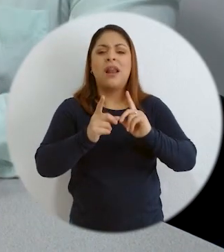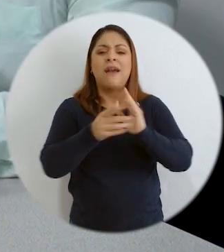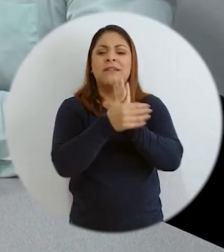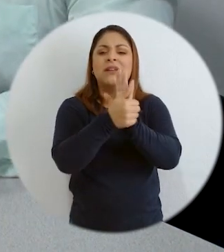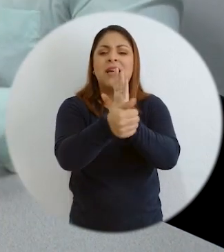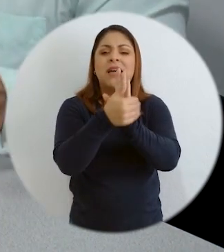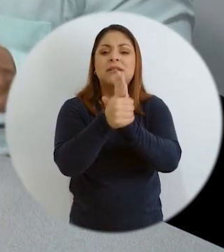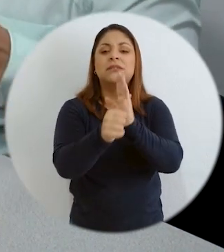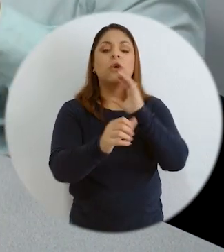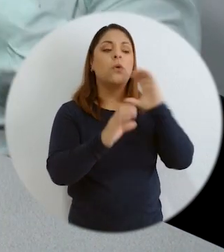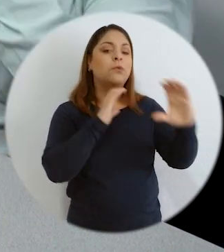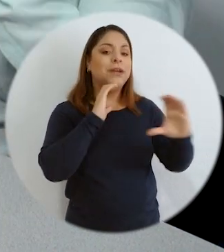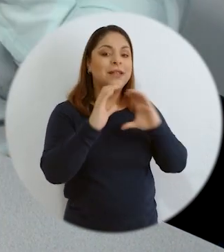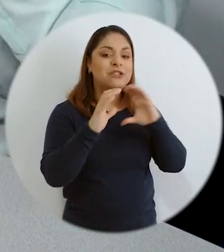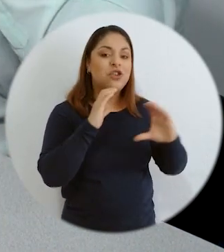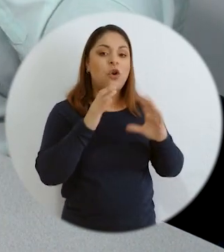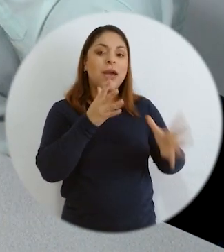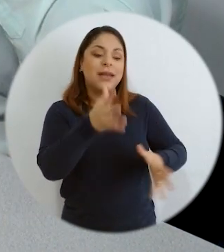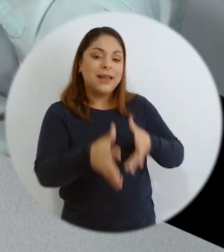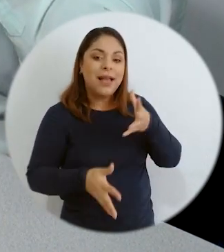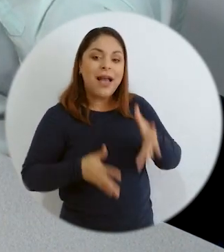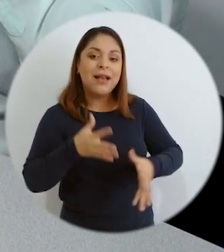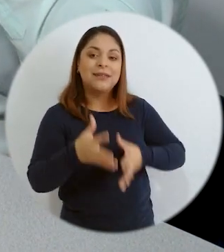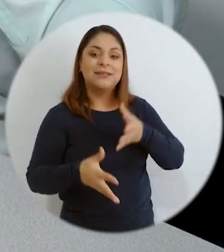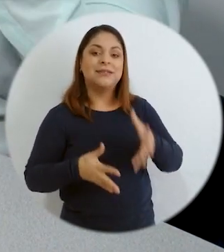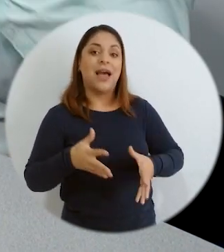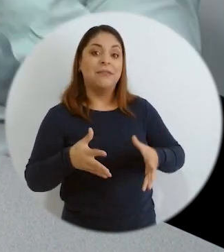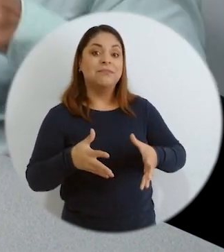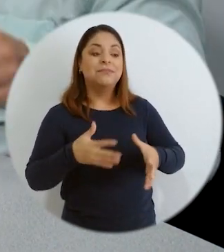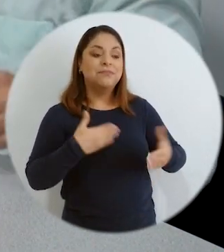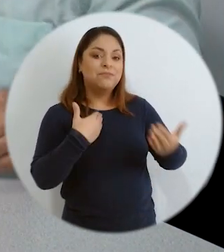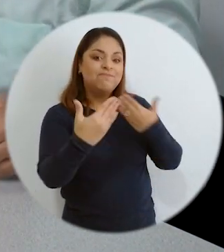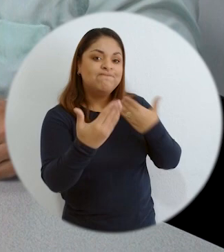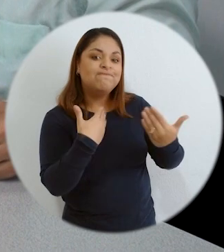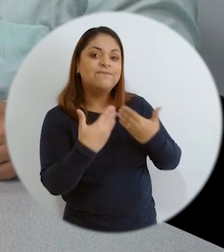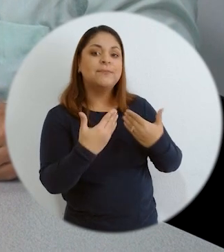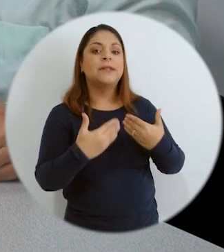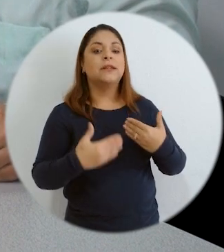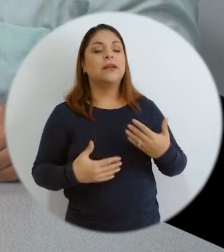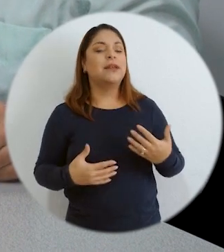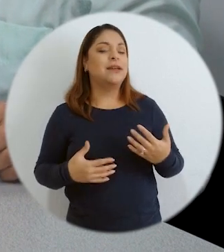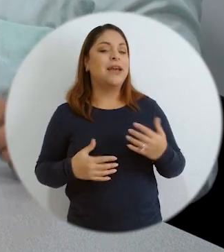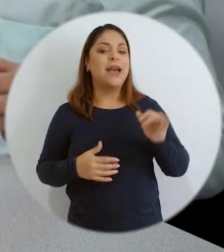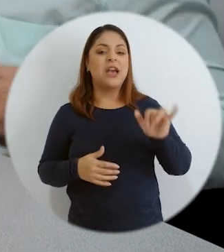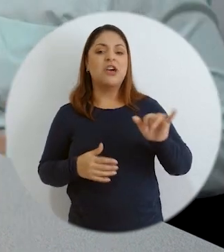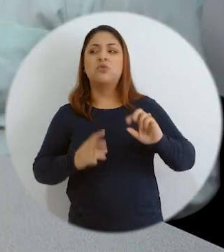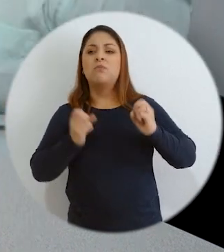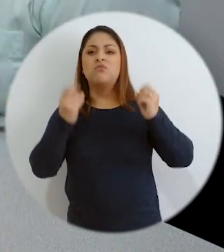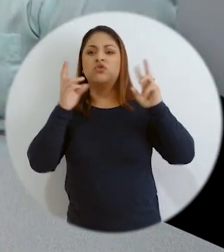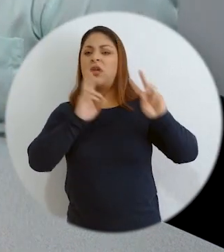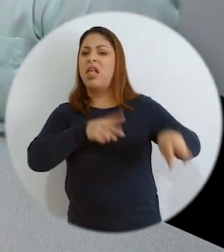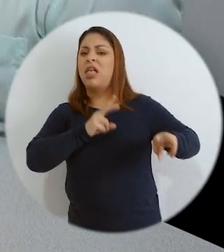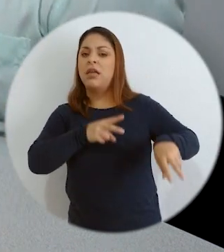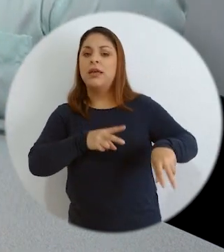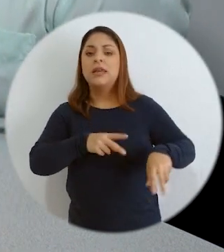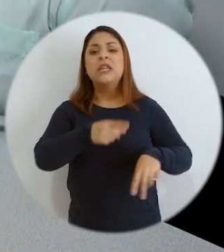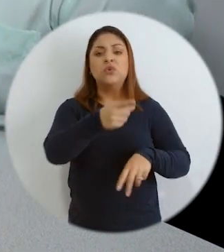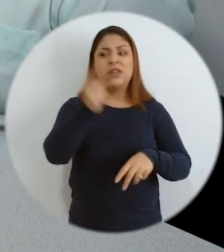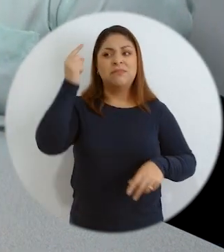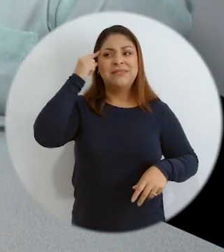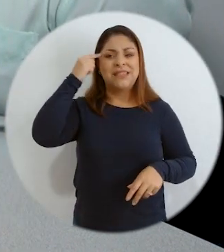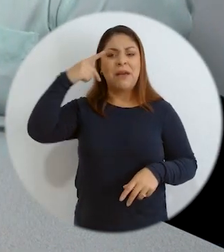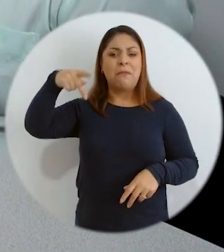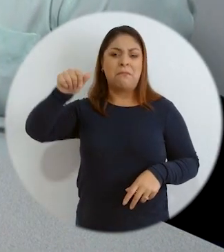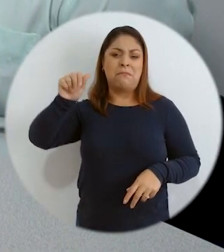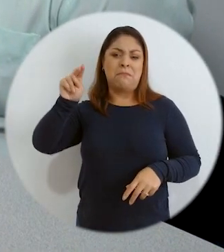comunicación, habilidades de interacción, habilidades de crianza de los hijos, eso es algo que suele dejarse abandonado. O sea, alguien podría decir, sí,